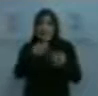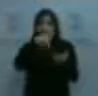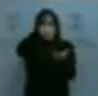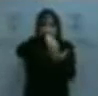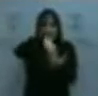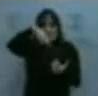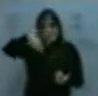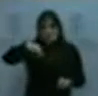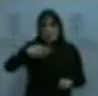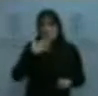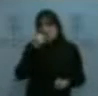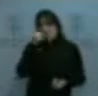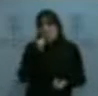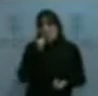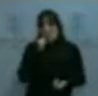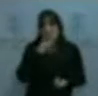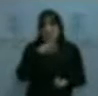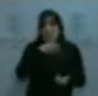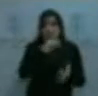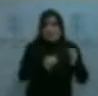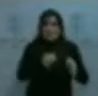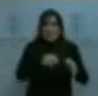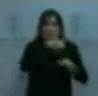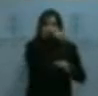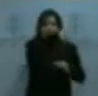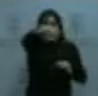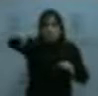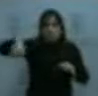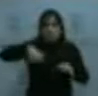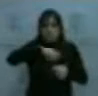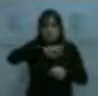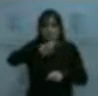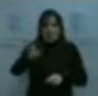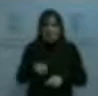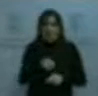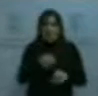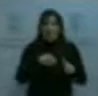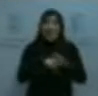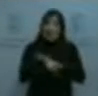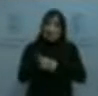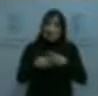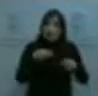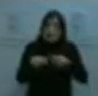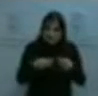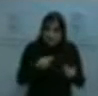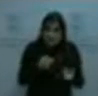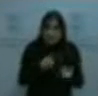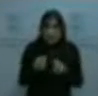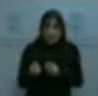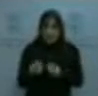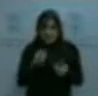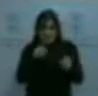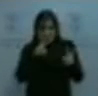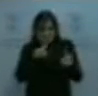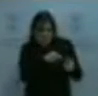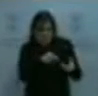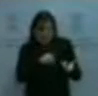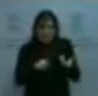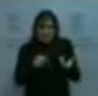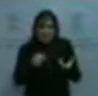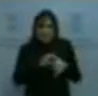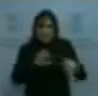problema sangrante desde hace años, de medios materiales más que de estas cuestiones, pero bueno, por decirlo así, es tan